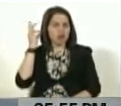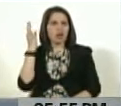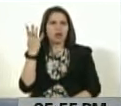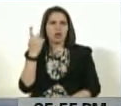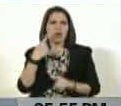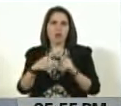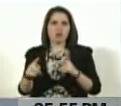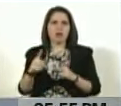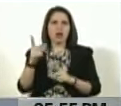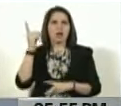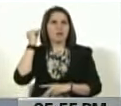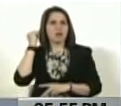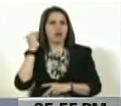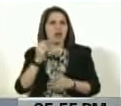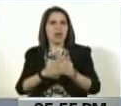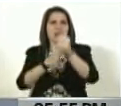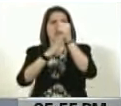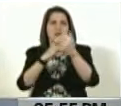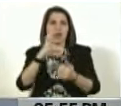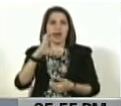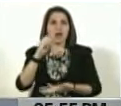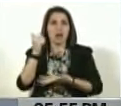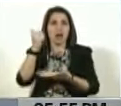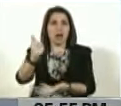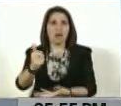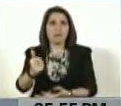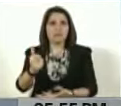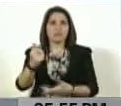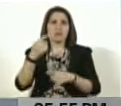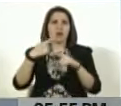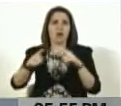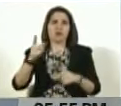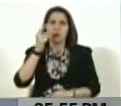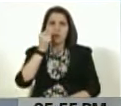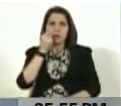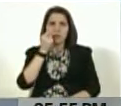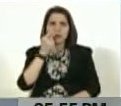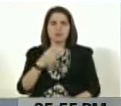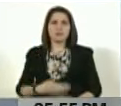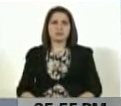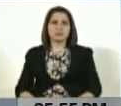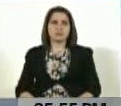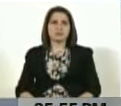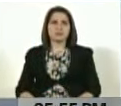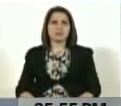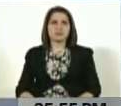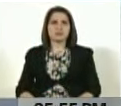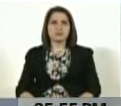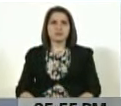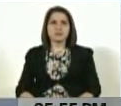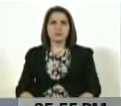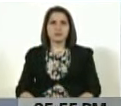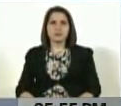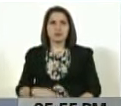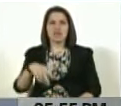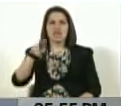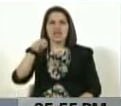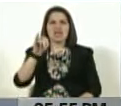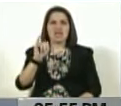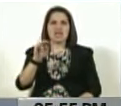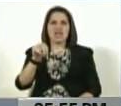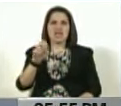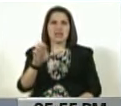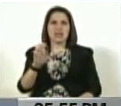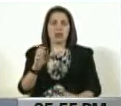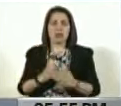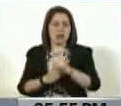Suma, líder de CLAT, el arañero Edgar Monsalve, ¿correcto? Ok, Monsalve, y Linette Villamarín, líder de